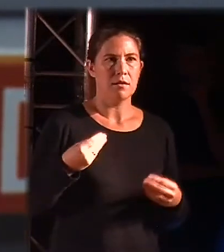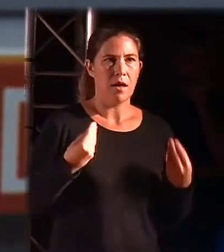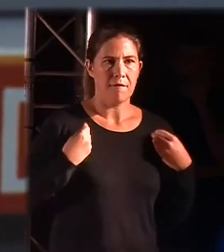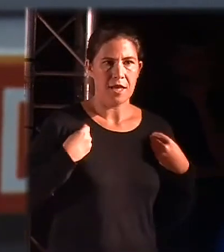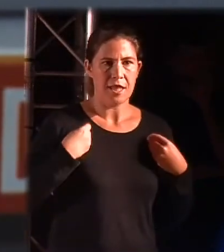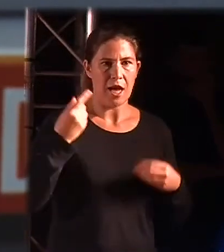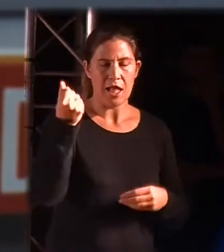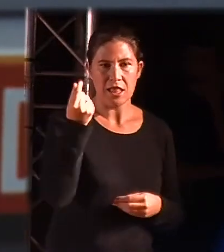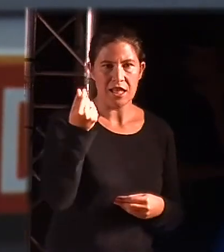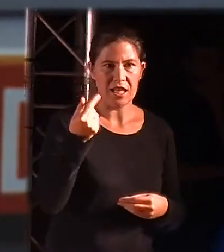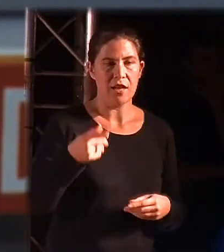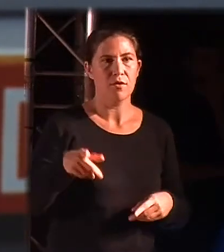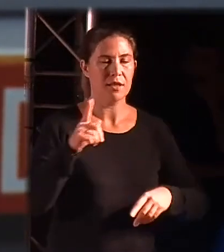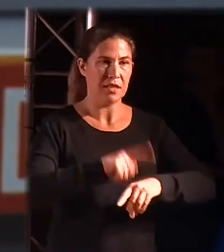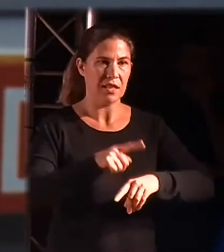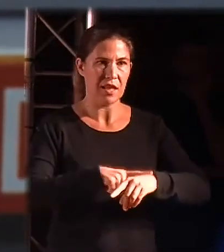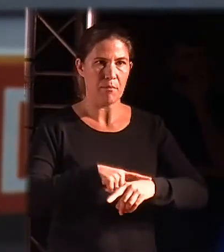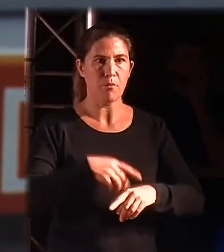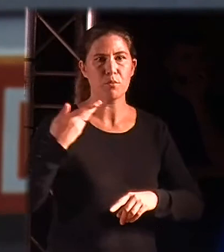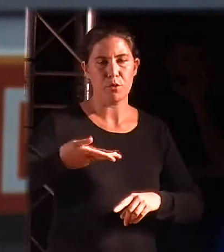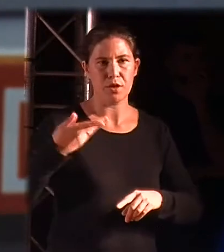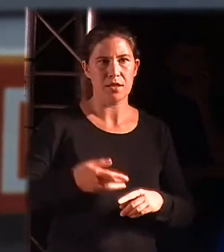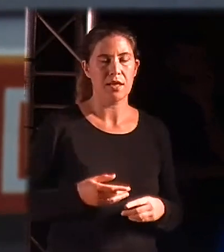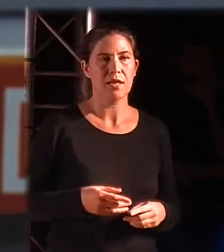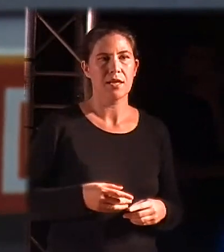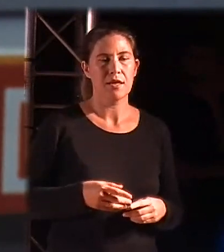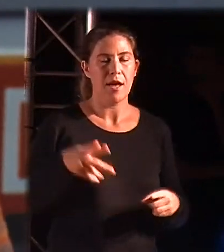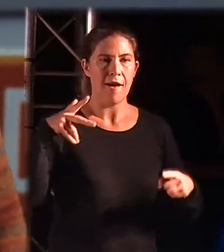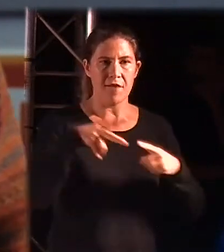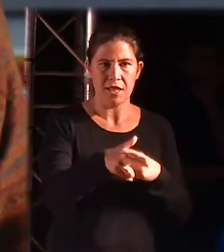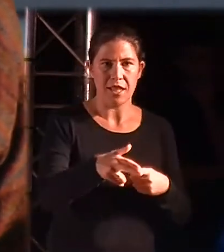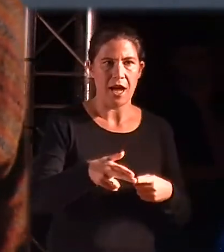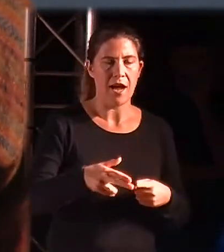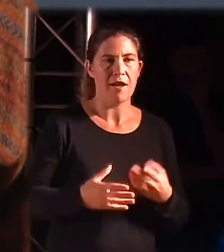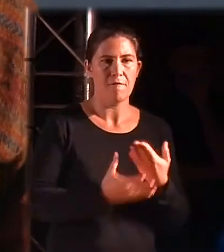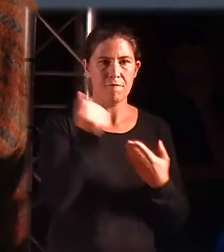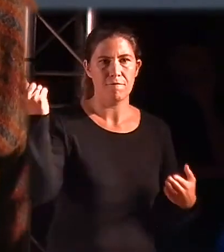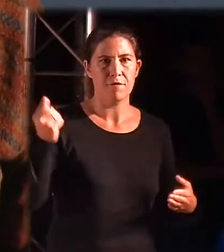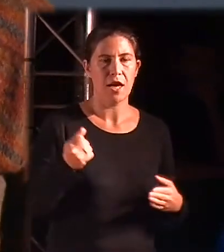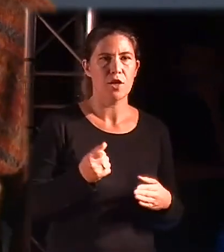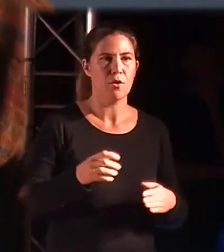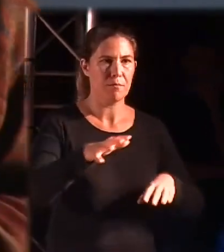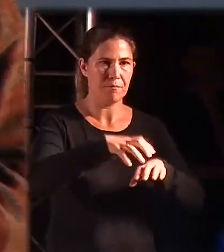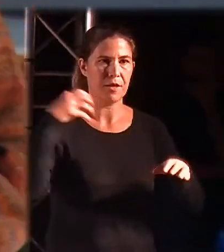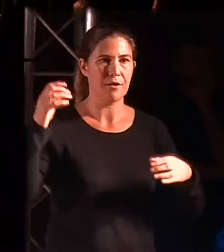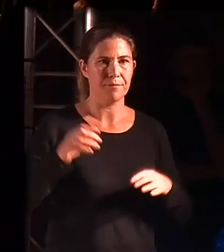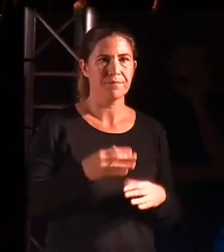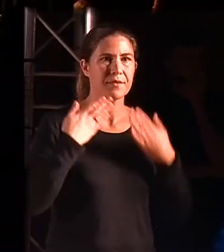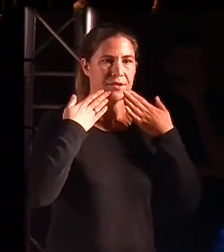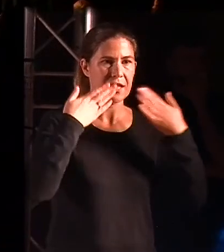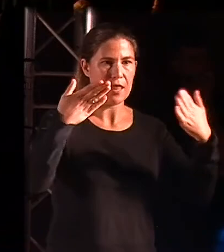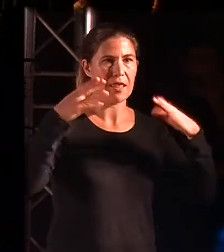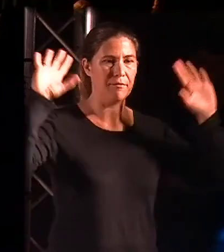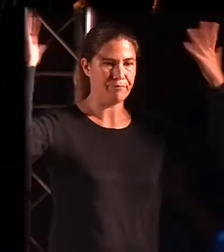el dinero, sino el tiempo. Así que tratemos de evitar el mayor error de todos, que es malgastar el tiempo. Muchas gracias.